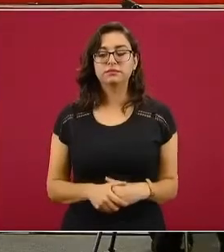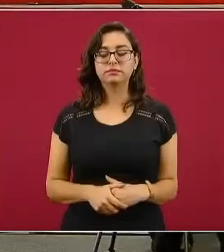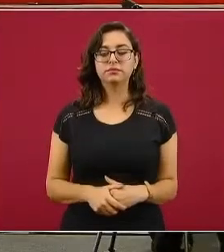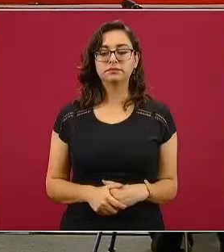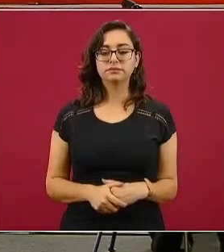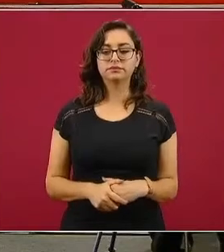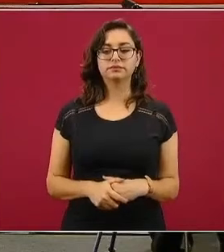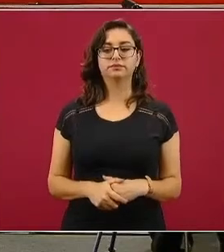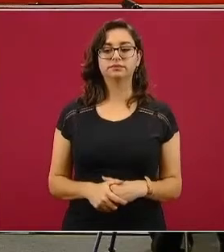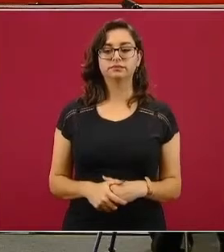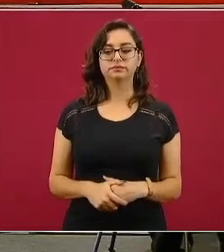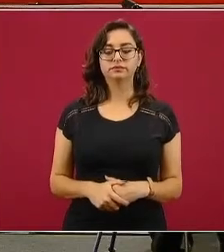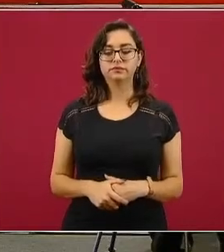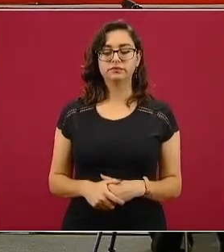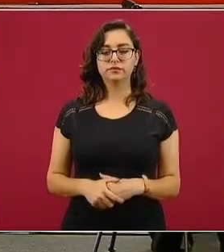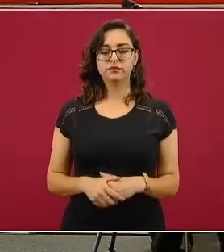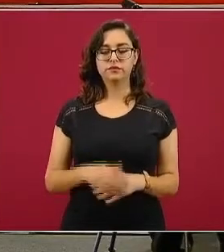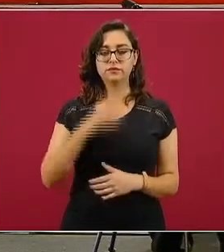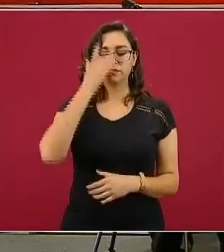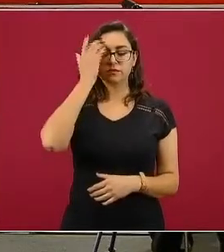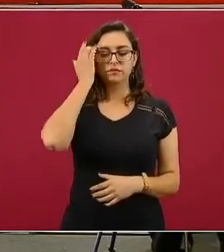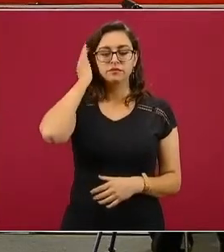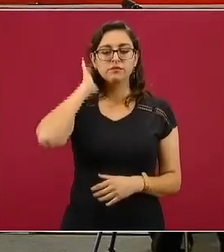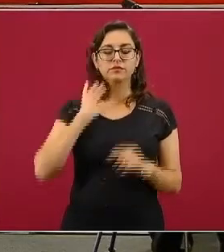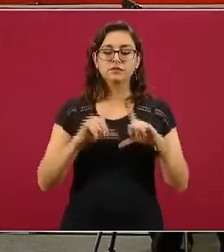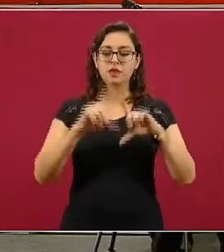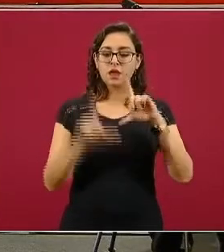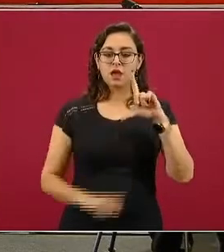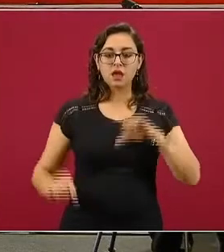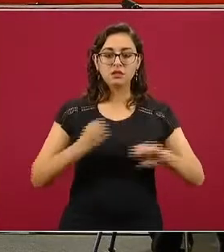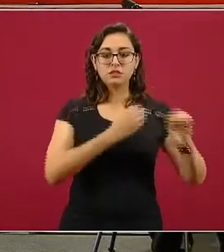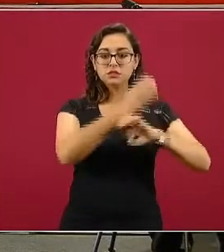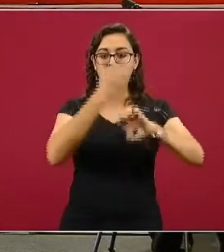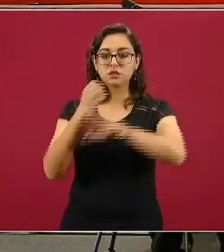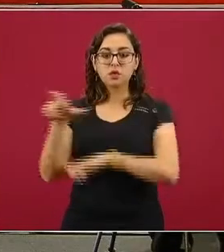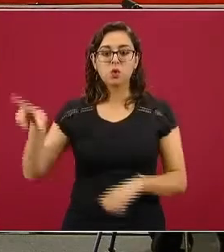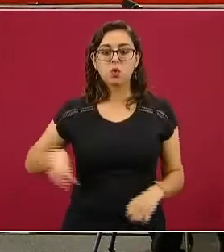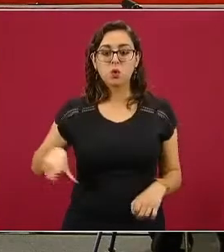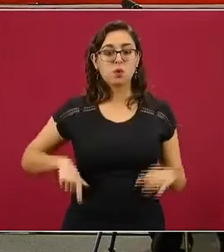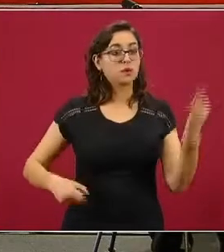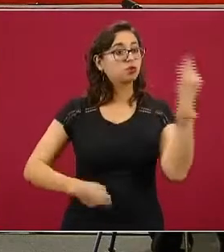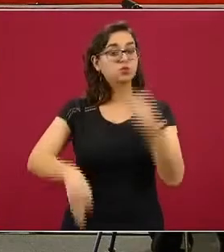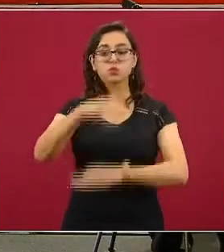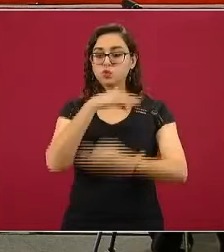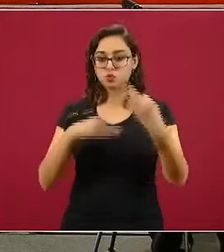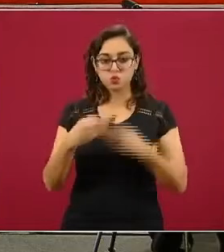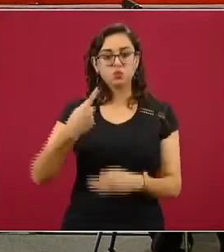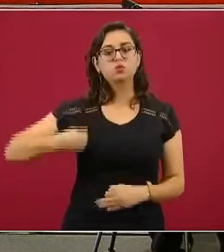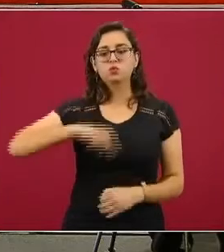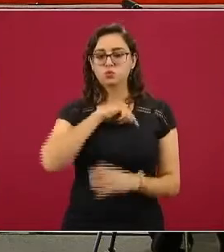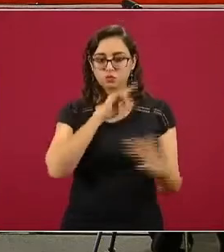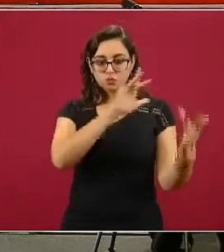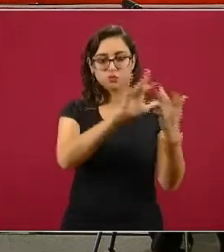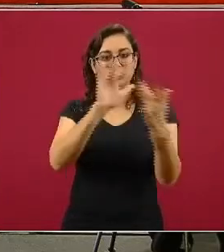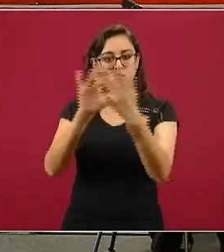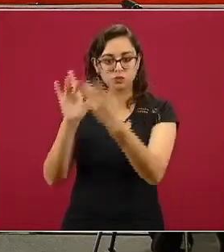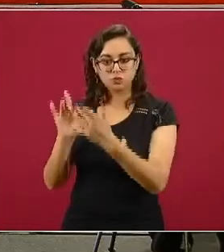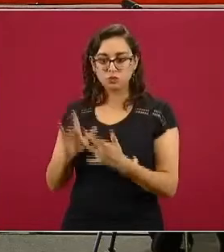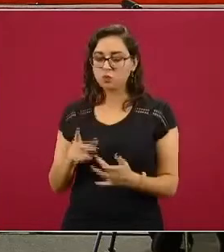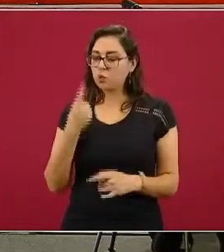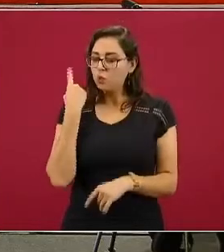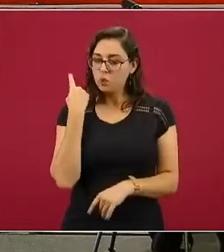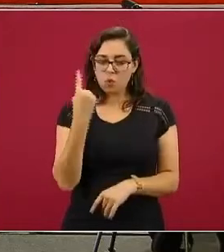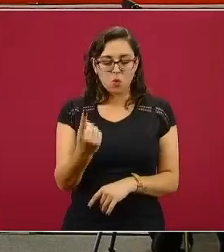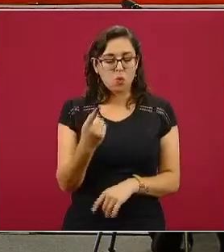Sí hemos mantenido comunicación con todos los gobiernos estatales, lo hemos hecho a través de múltiples mecanismos. Uno, el